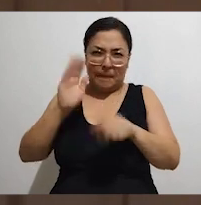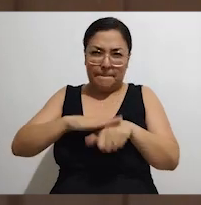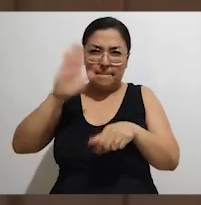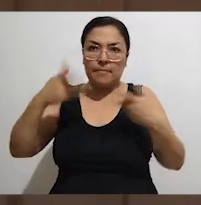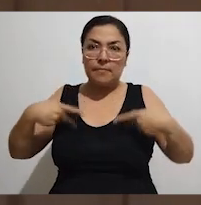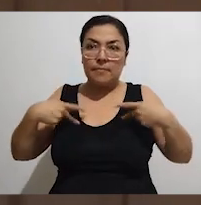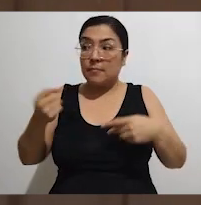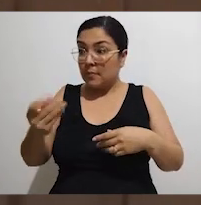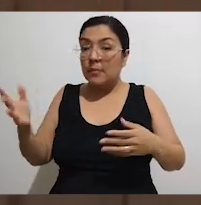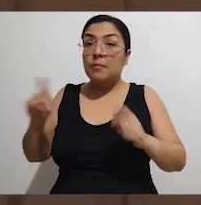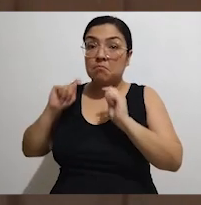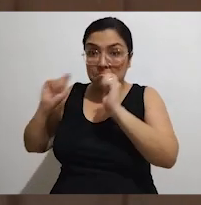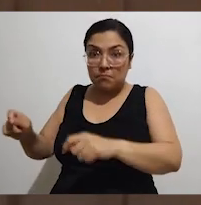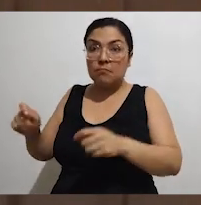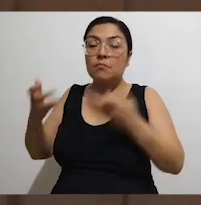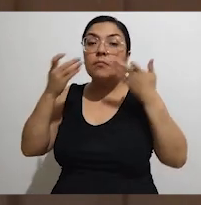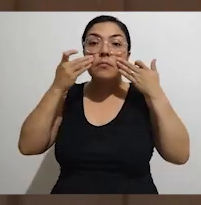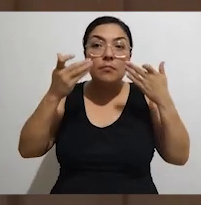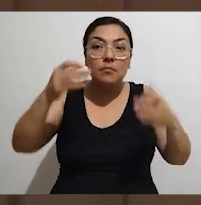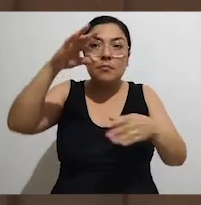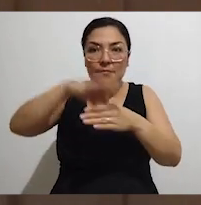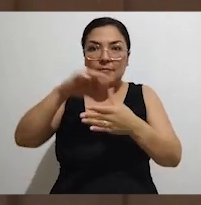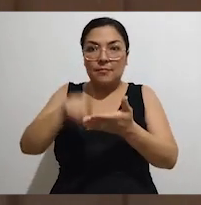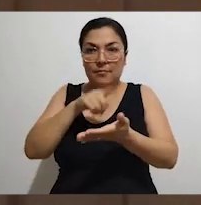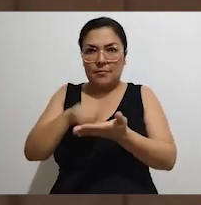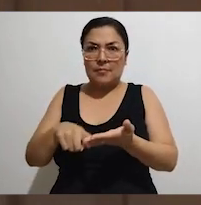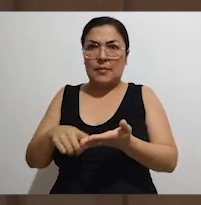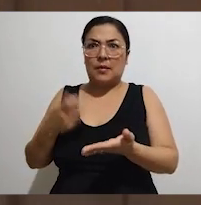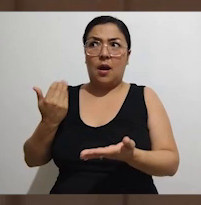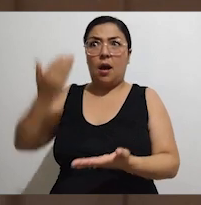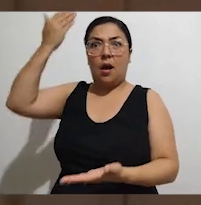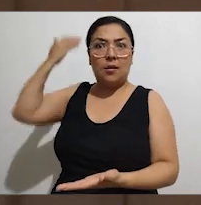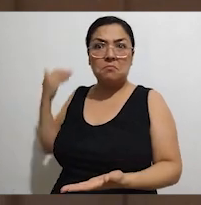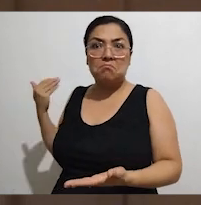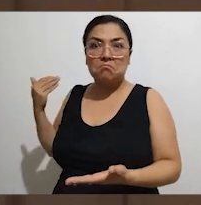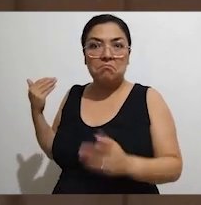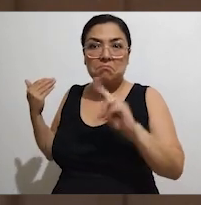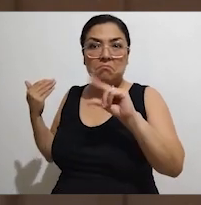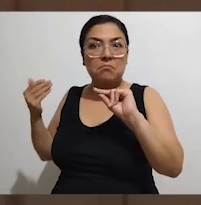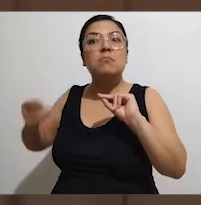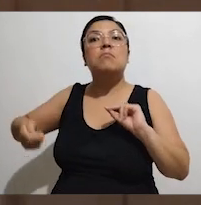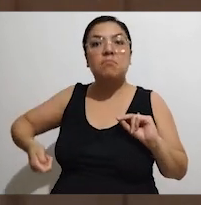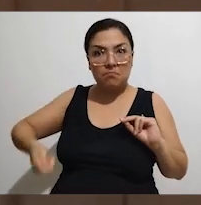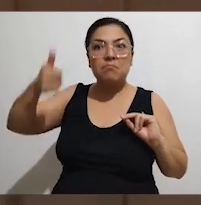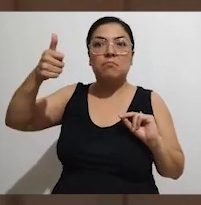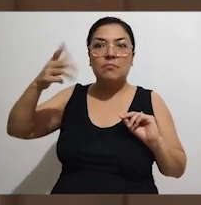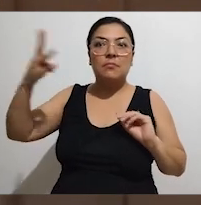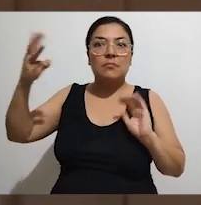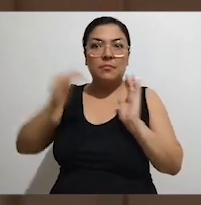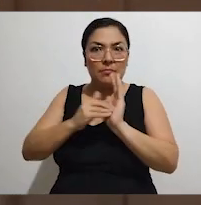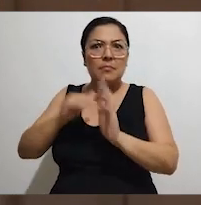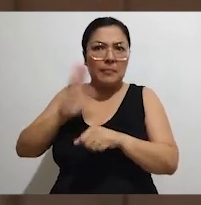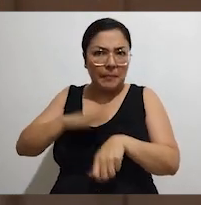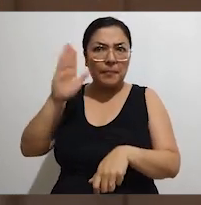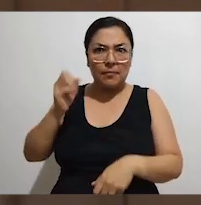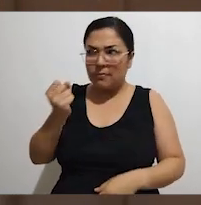observadores electorales. Este es un número récord en la historia electoral del Estado. No habíamos tenido nunca ese número